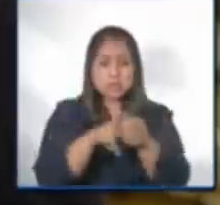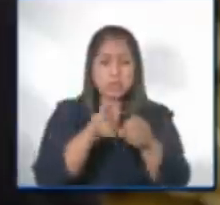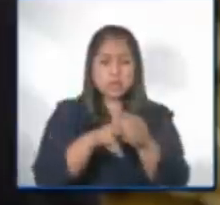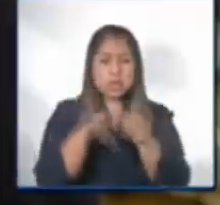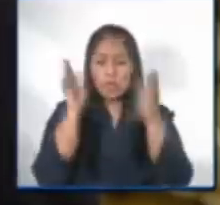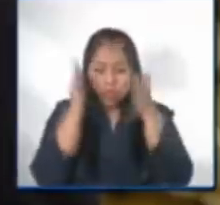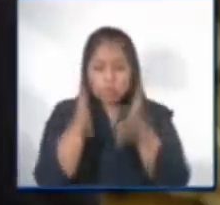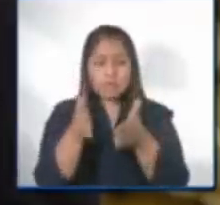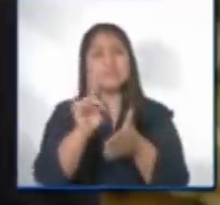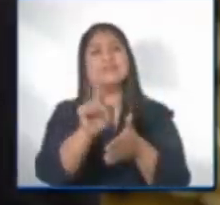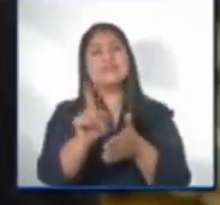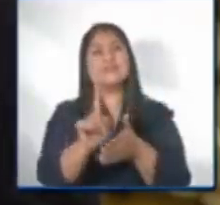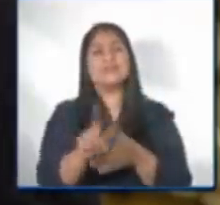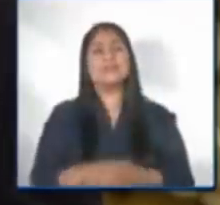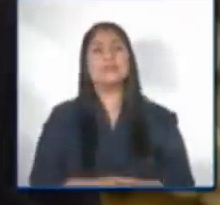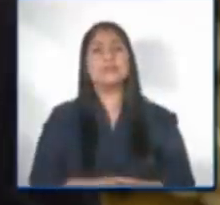sino decir,